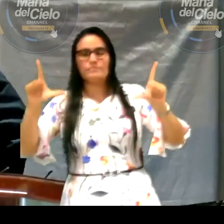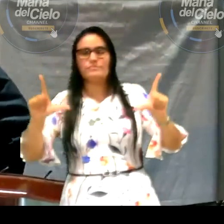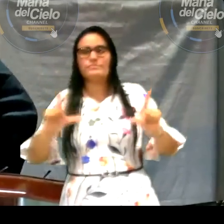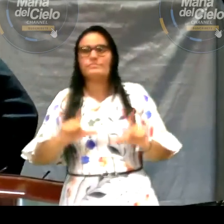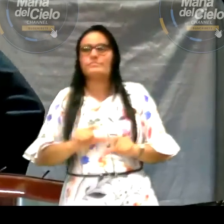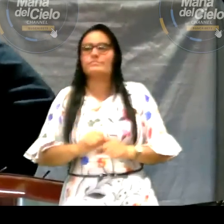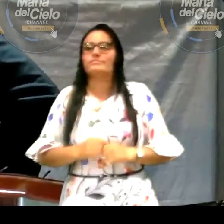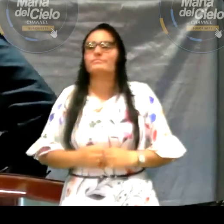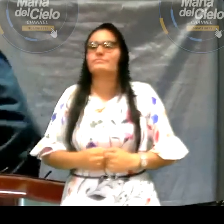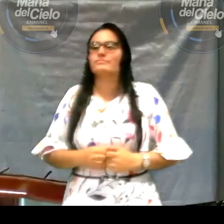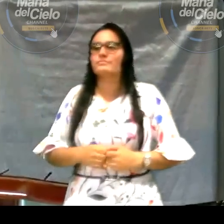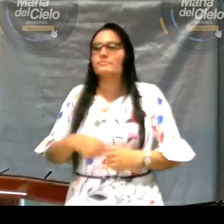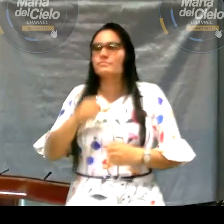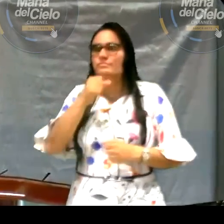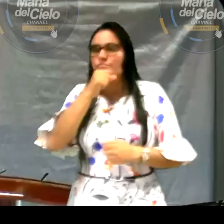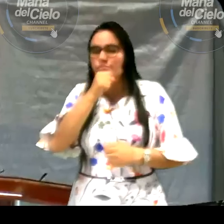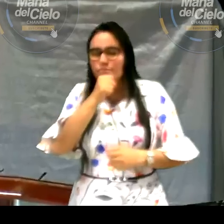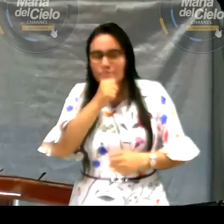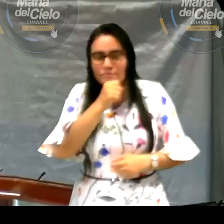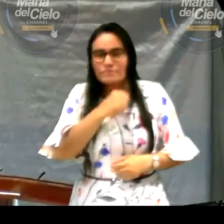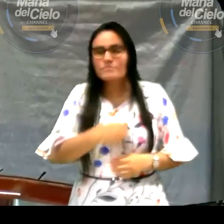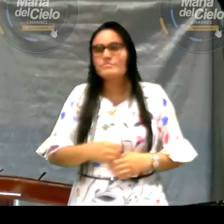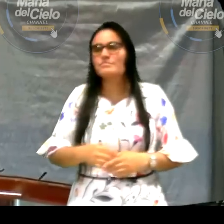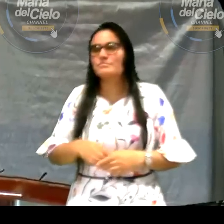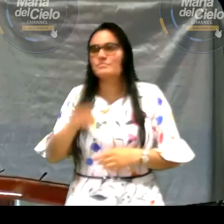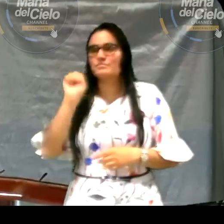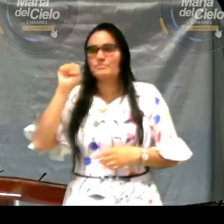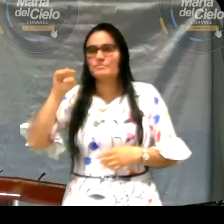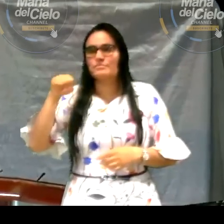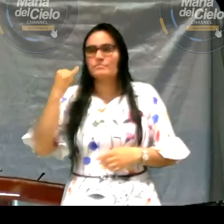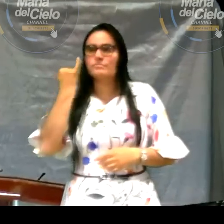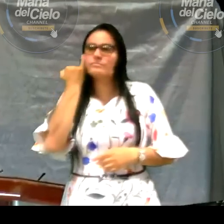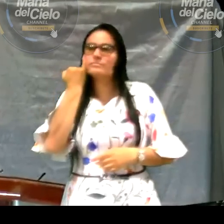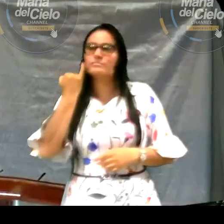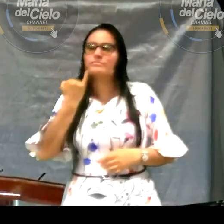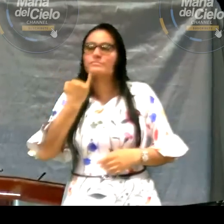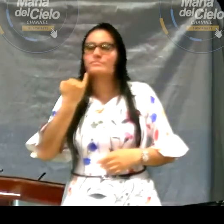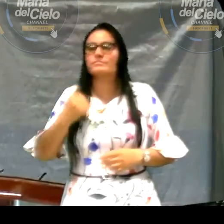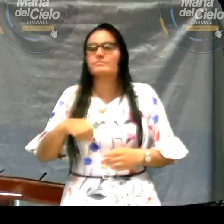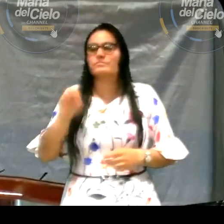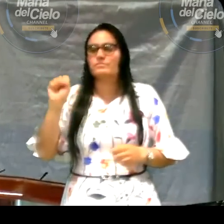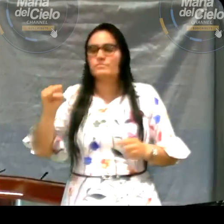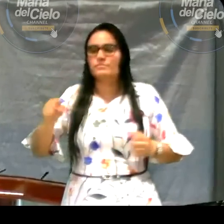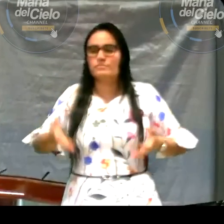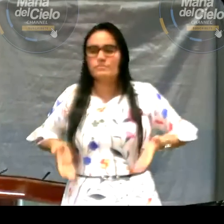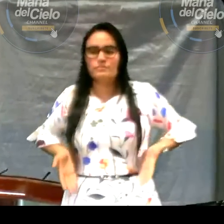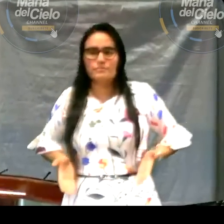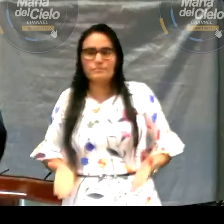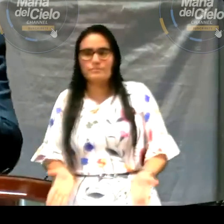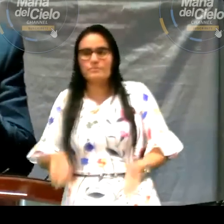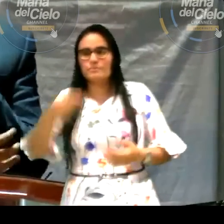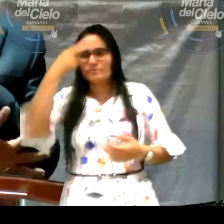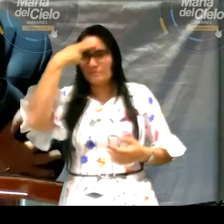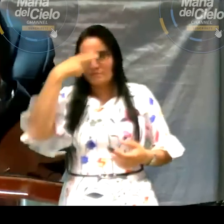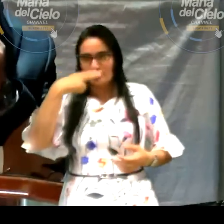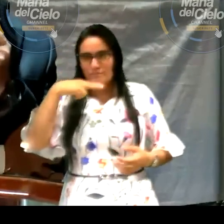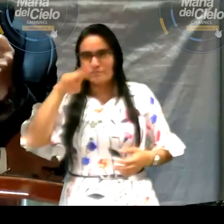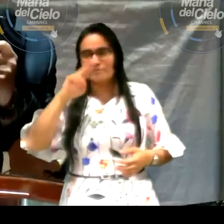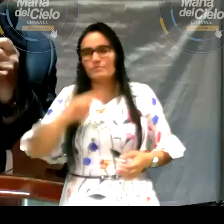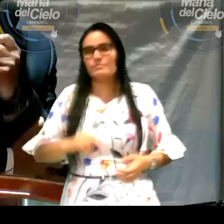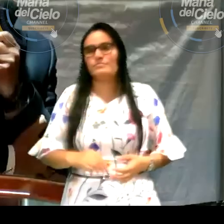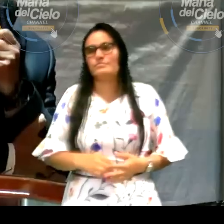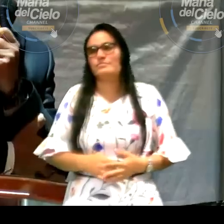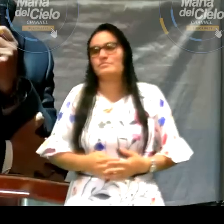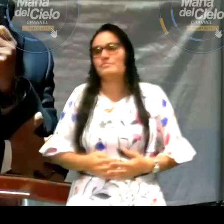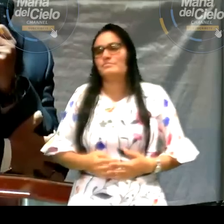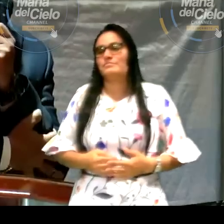La viejita sí quedó embarazada. Y sí tuvo el hijo. Y el viejito arrulló a su